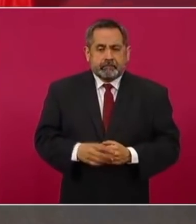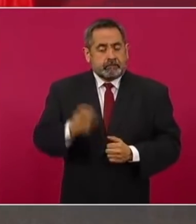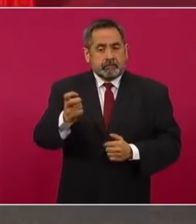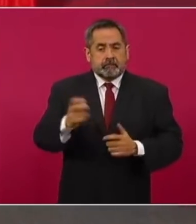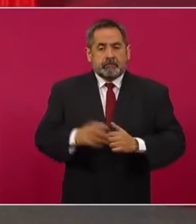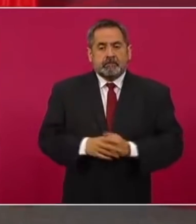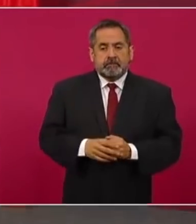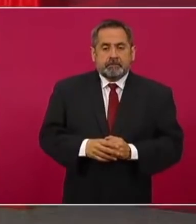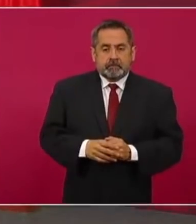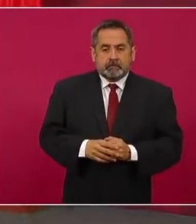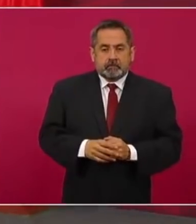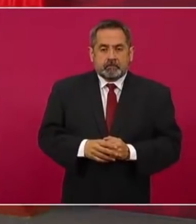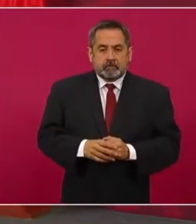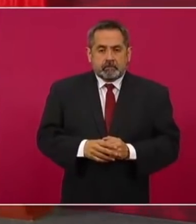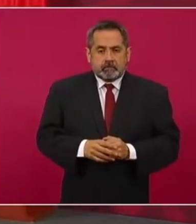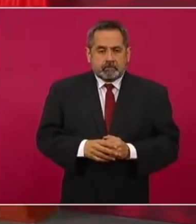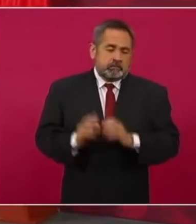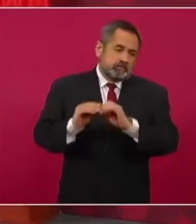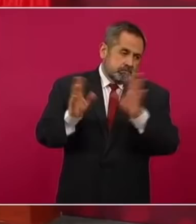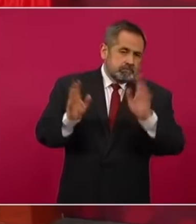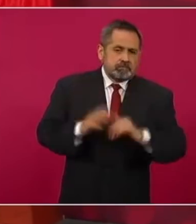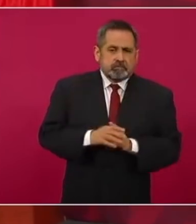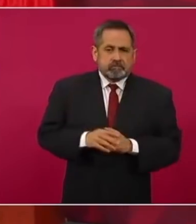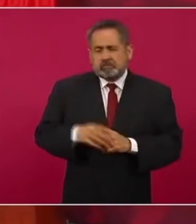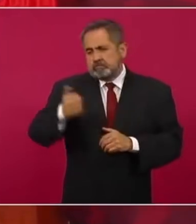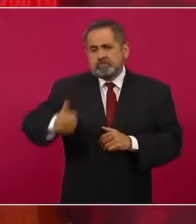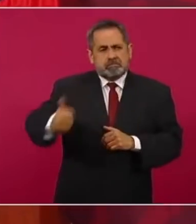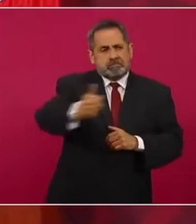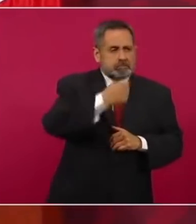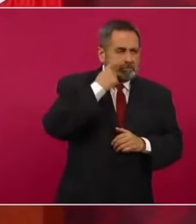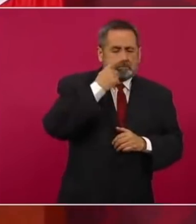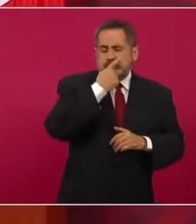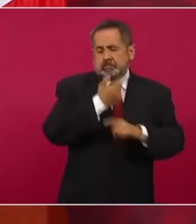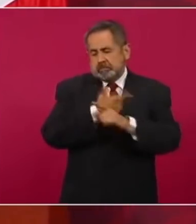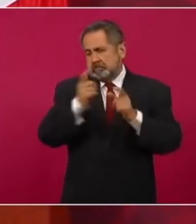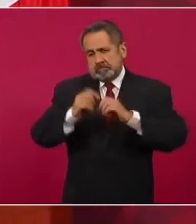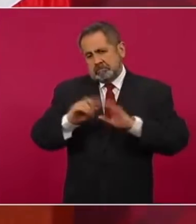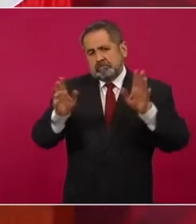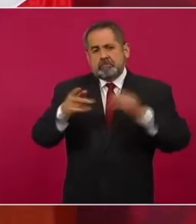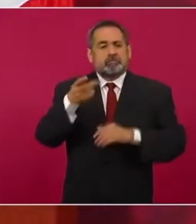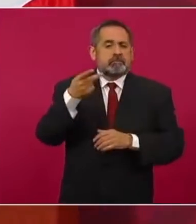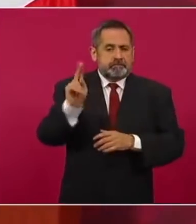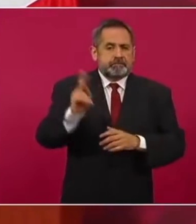Entonces, claro que somos libres, ¿no? Pero